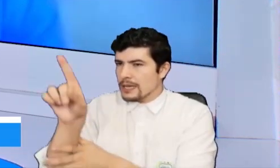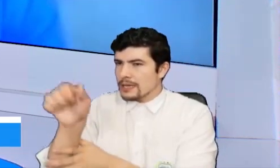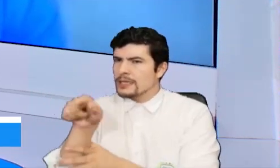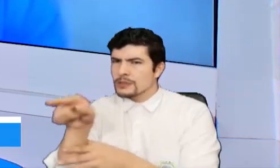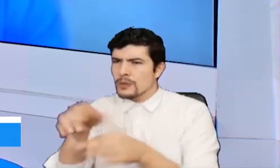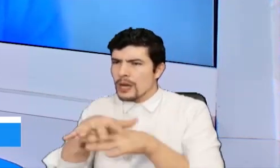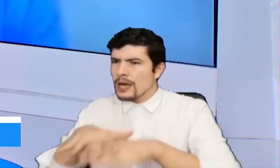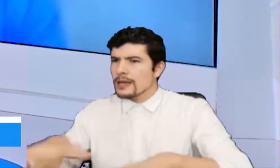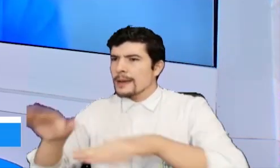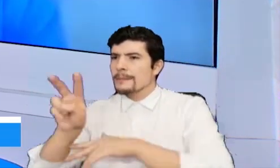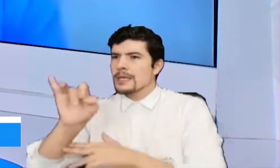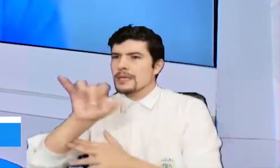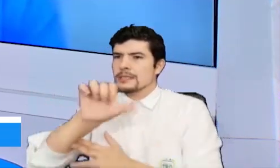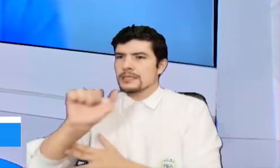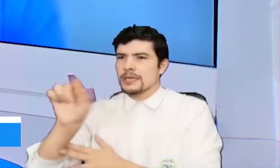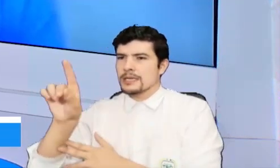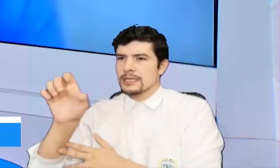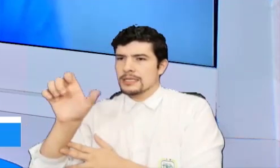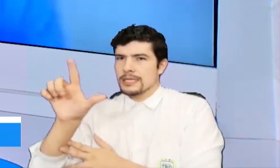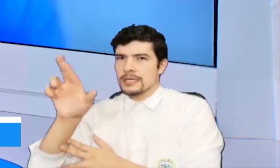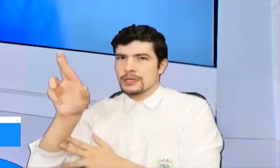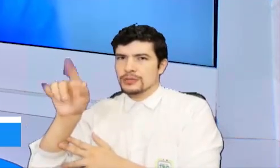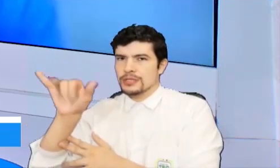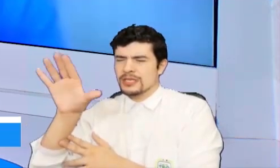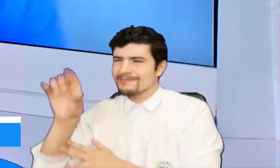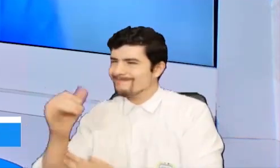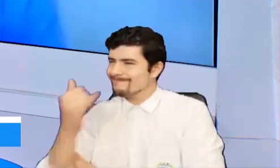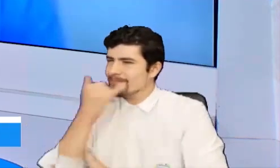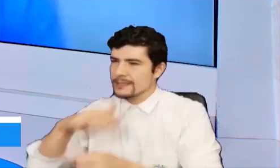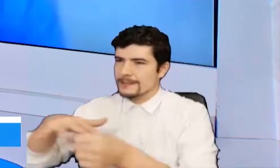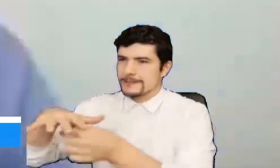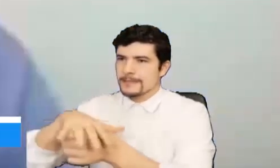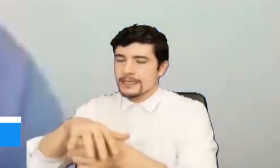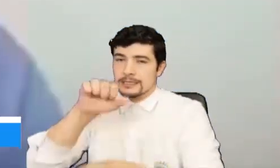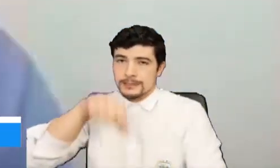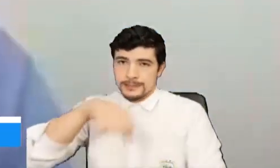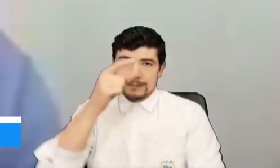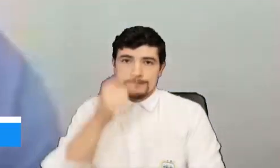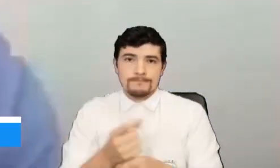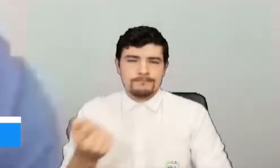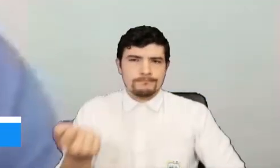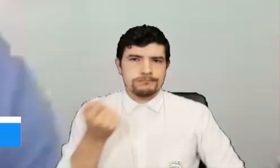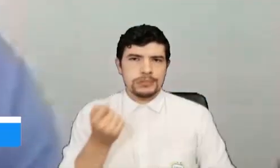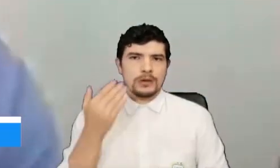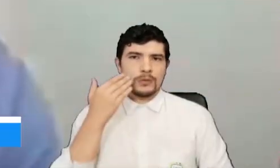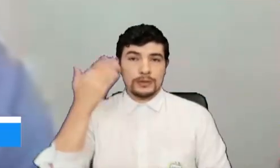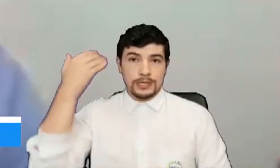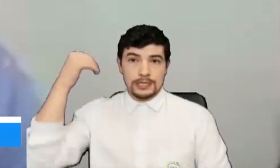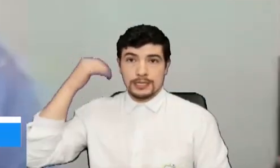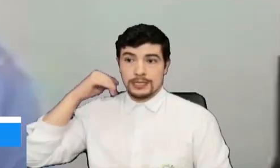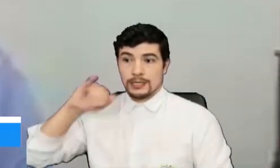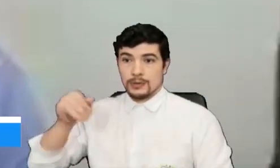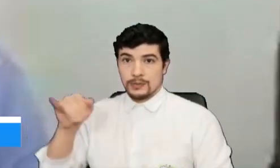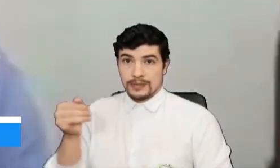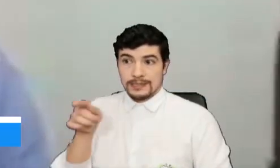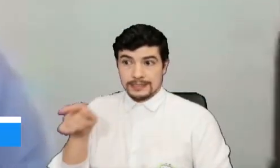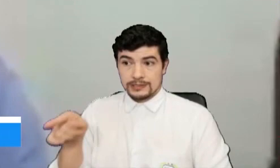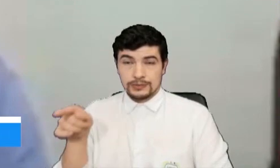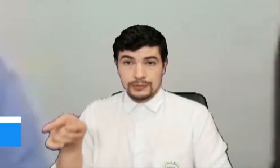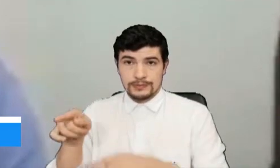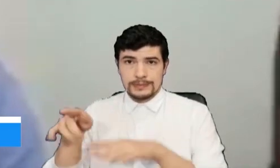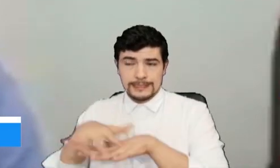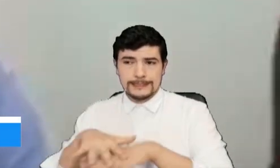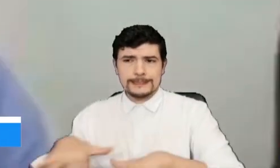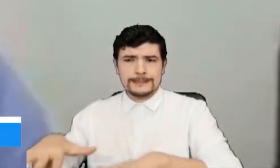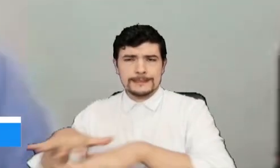limítrofe. Bueno, tenemos una situación crítica. Desde el día jueves, la alcaldía de Villa de Rosario nos reportó una aglomeración